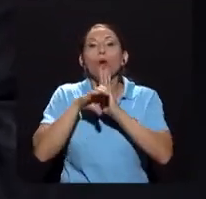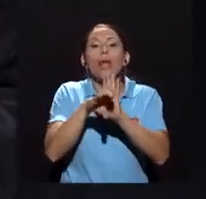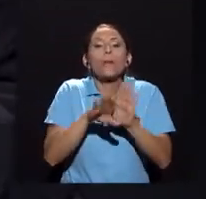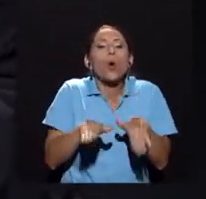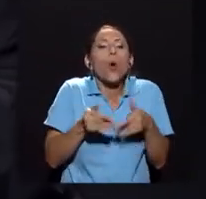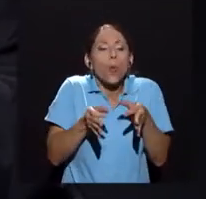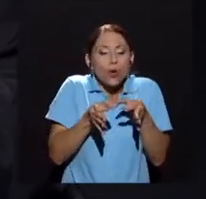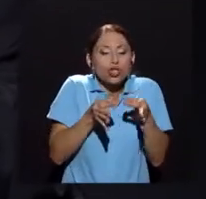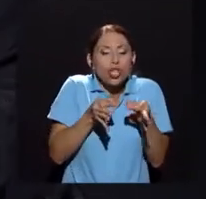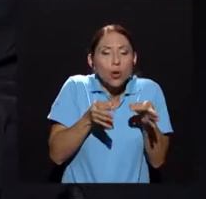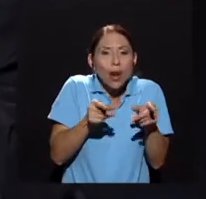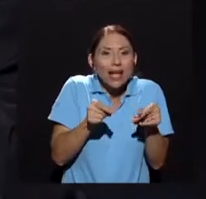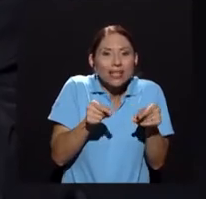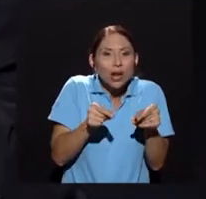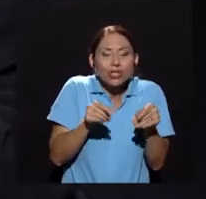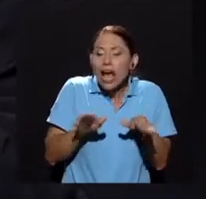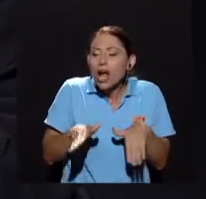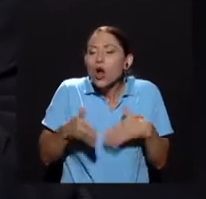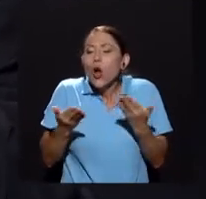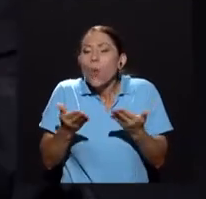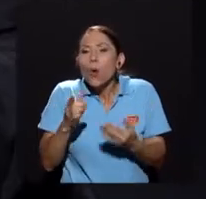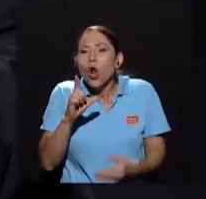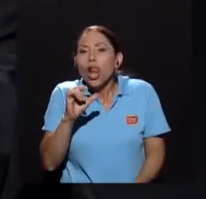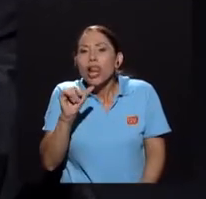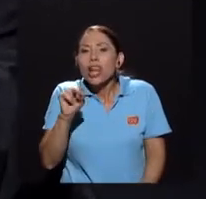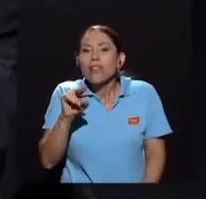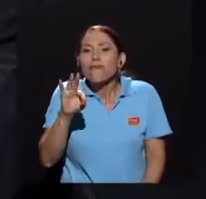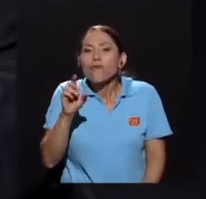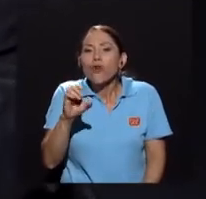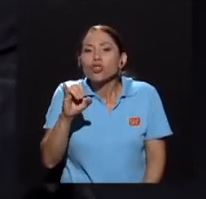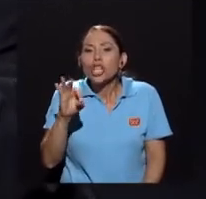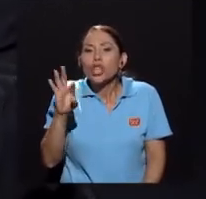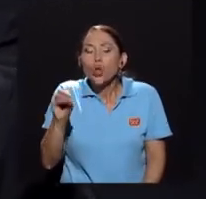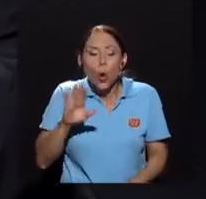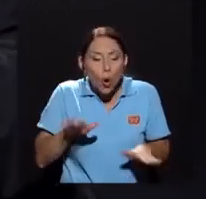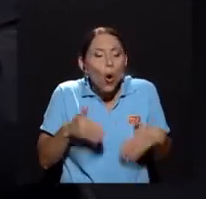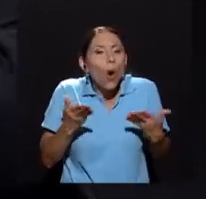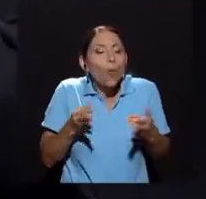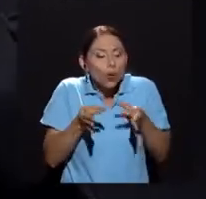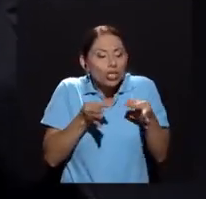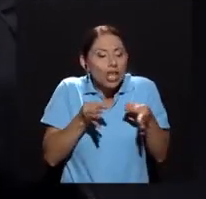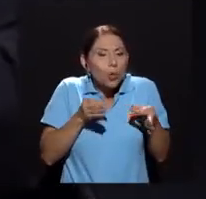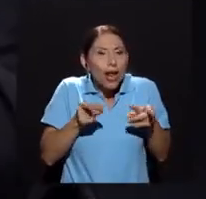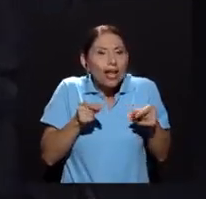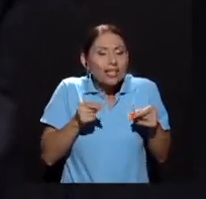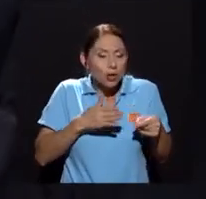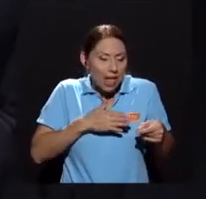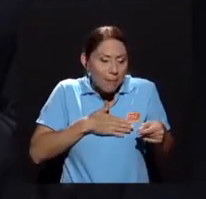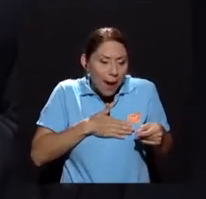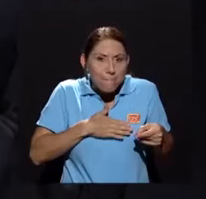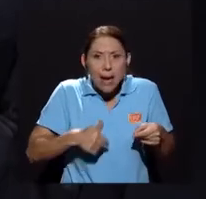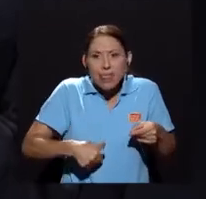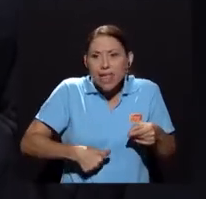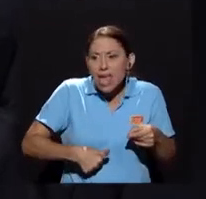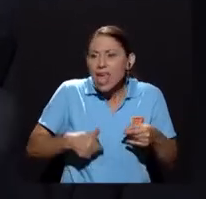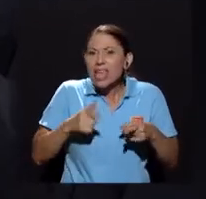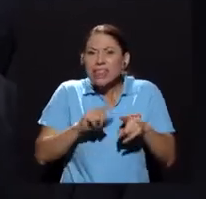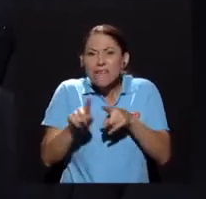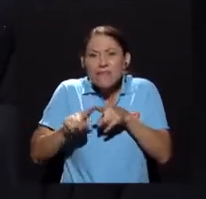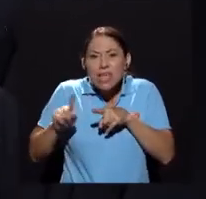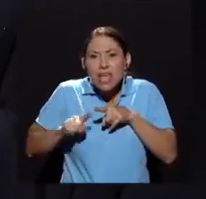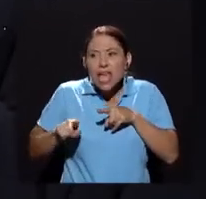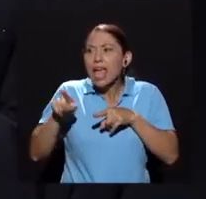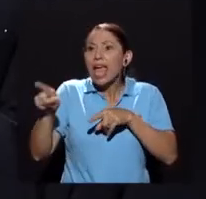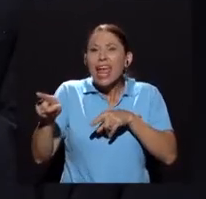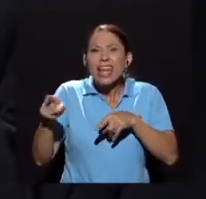cancerosa como en una célula cancerosa de mama del riñón solicito todas las autorizaciones para hacer